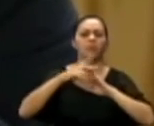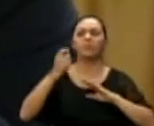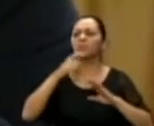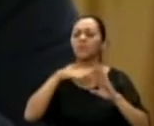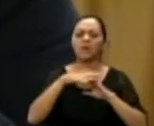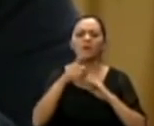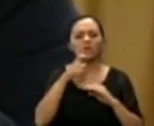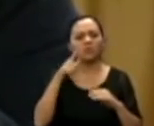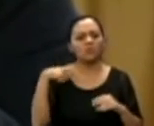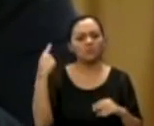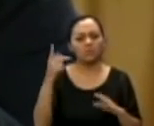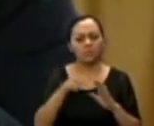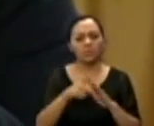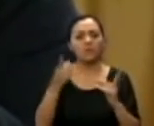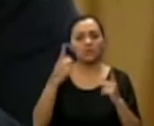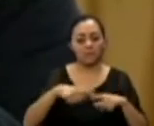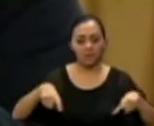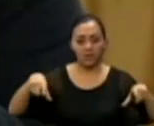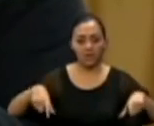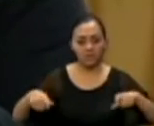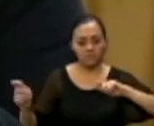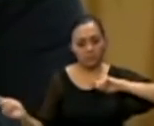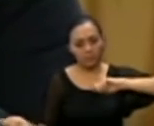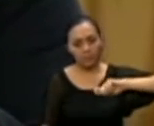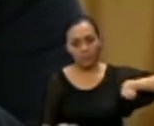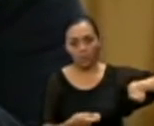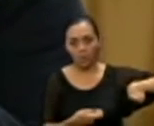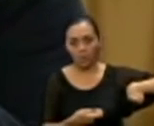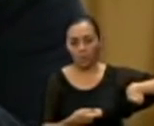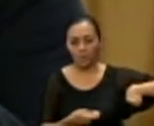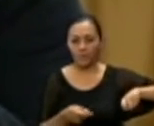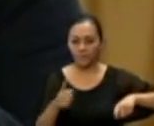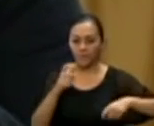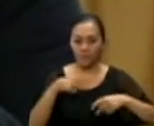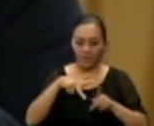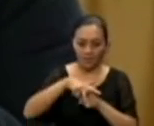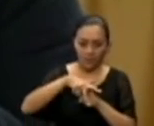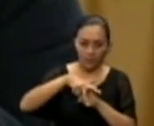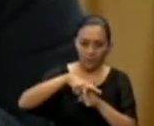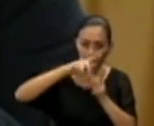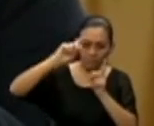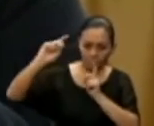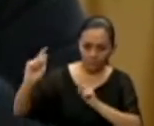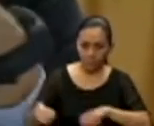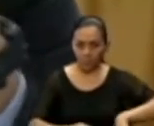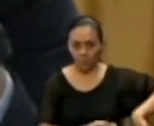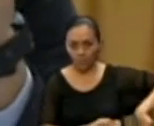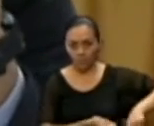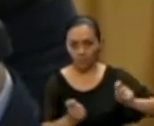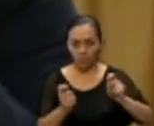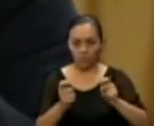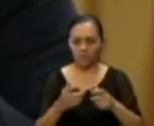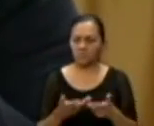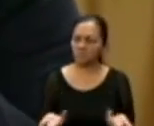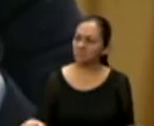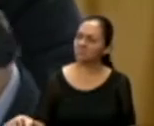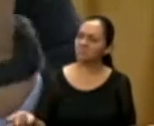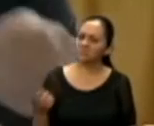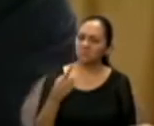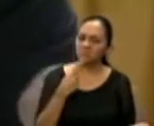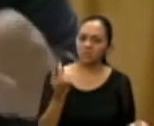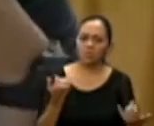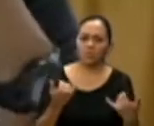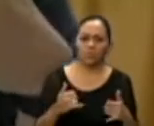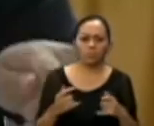porque nuestra oligarquía además de ser explotadora en no vista insoportablemente el no vista no esté